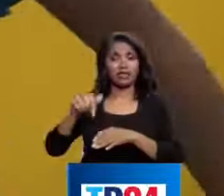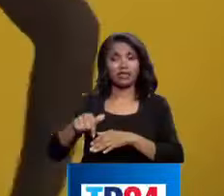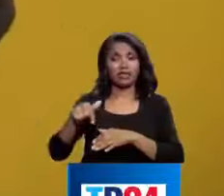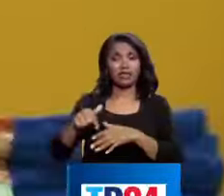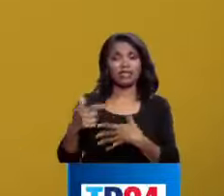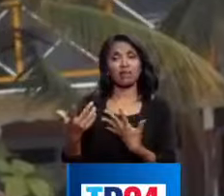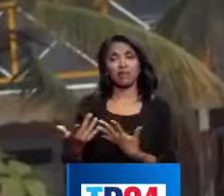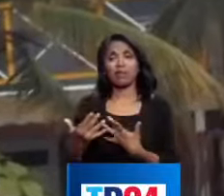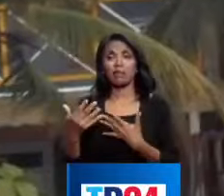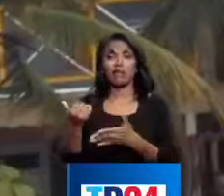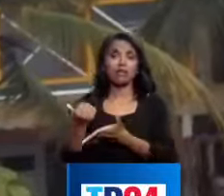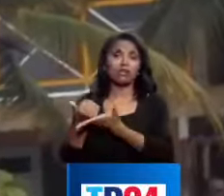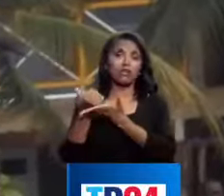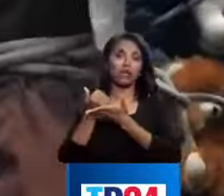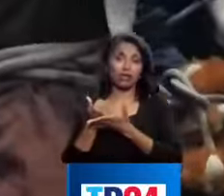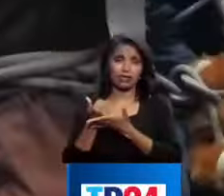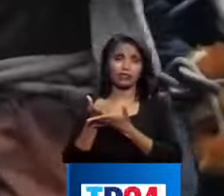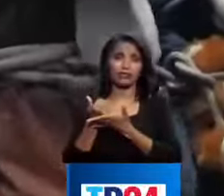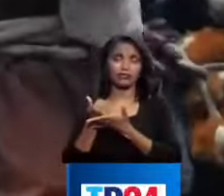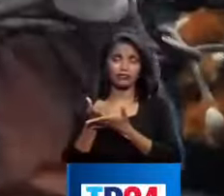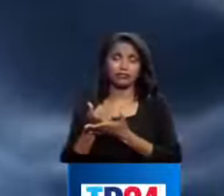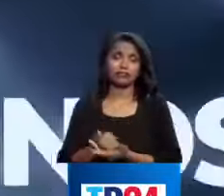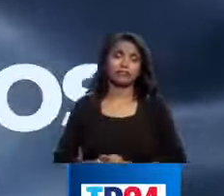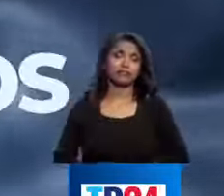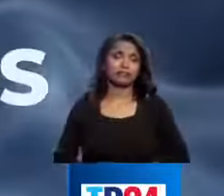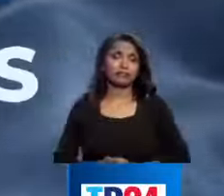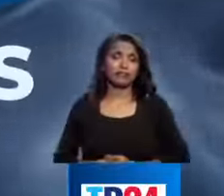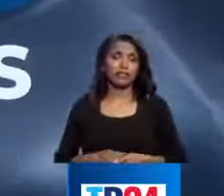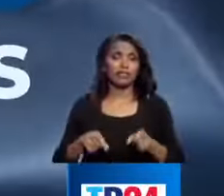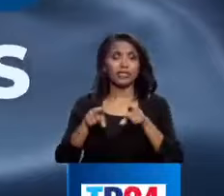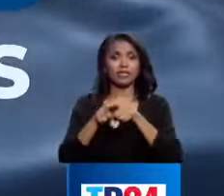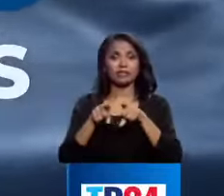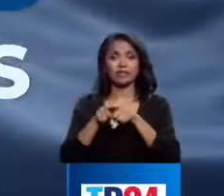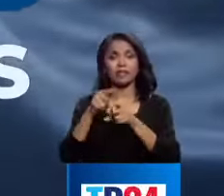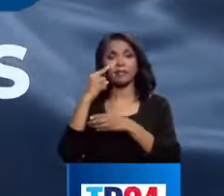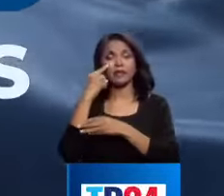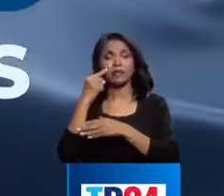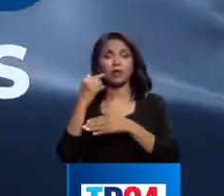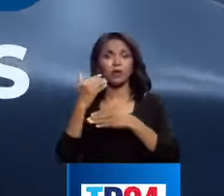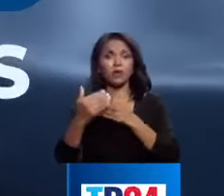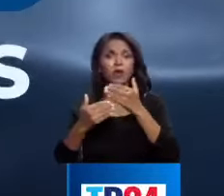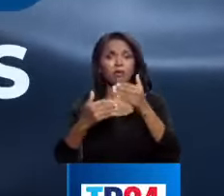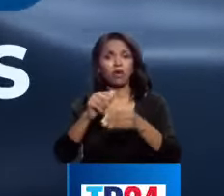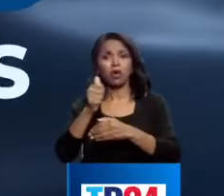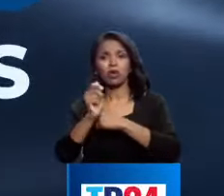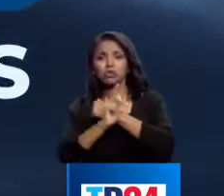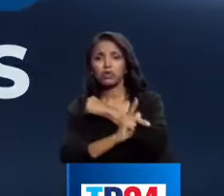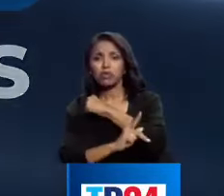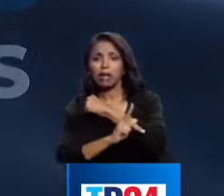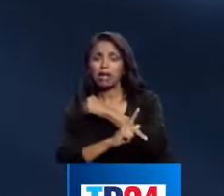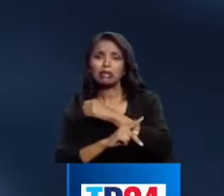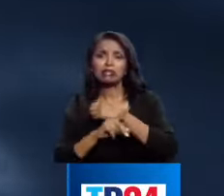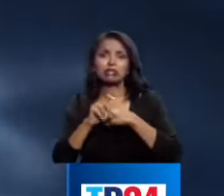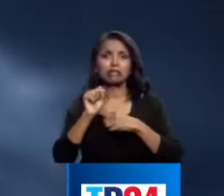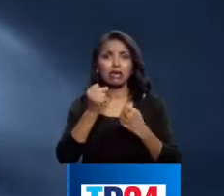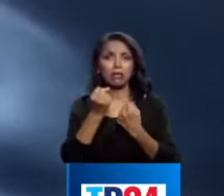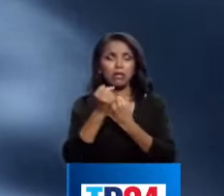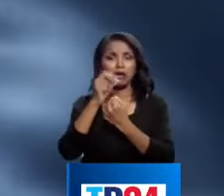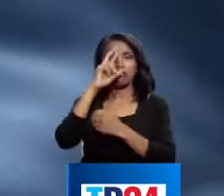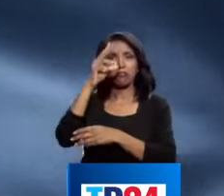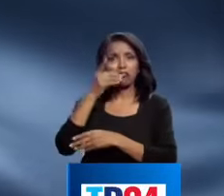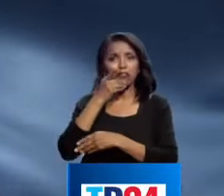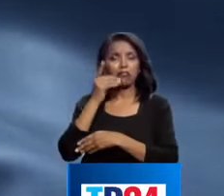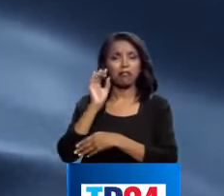a la espera de esa bonanza en materia de turismo. Y así vemos crecer la demanda en países vecinos como